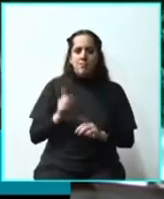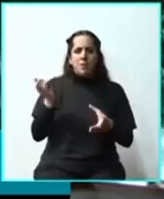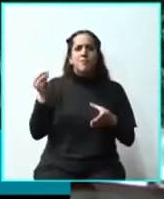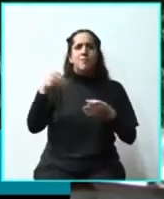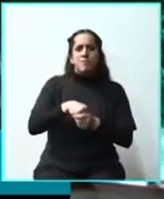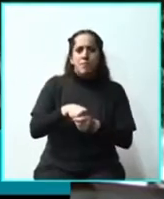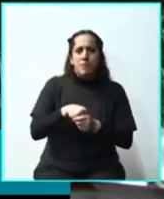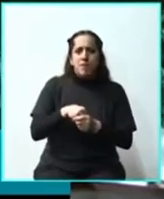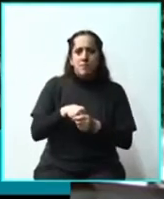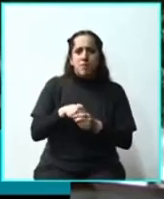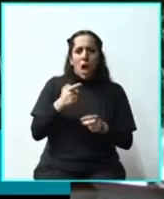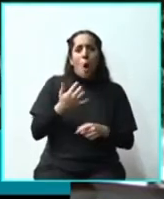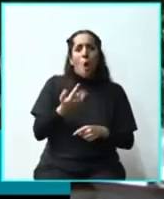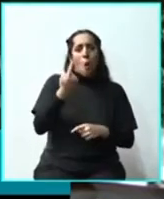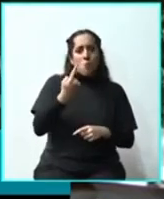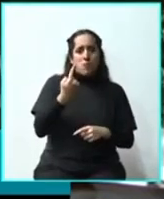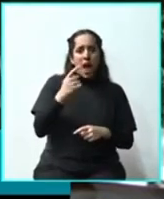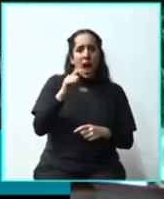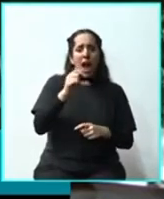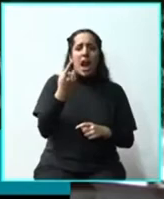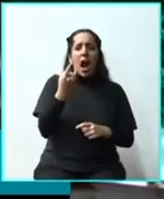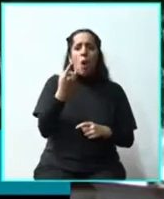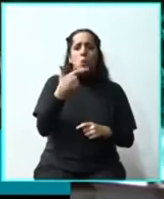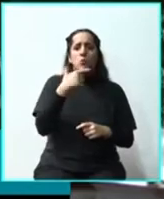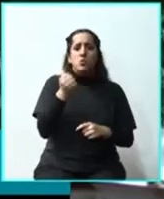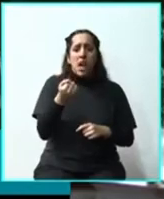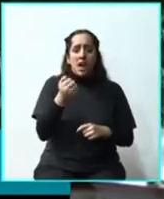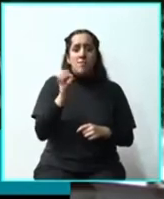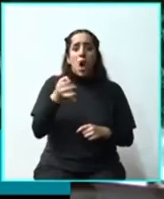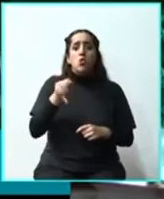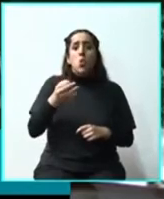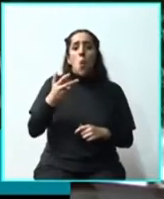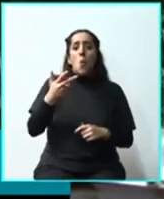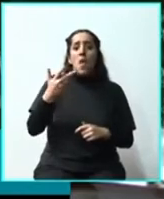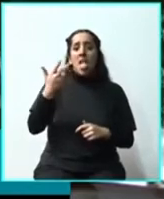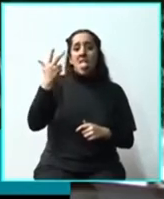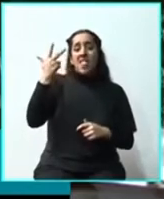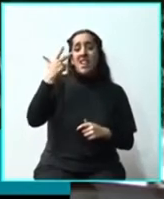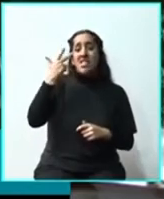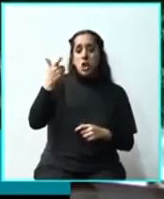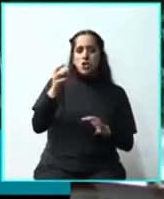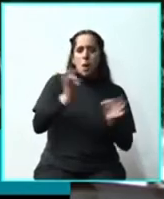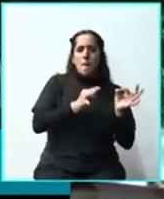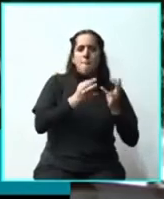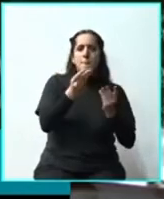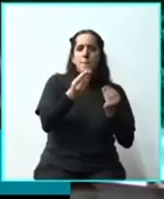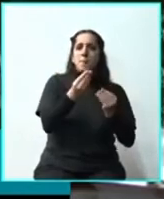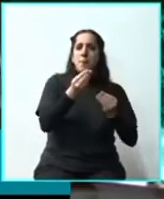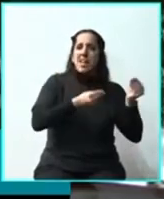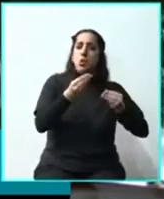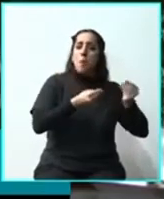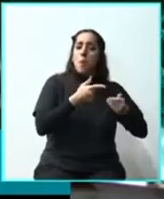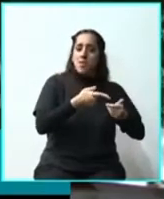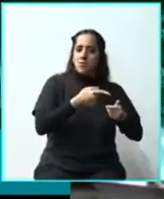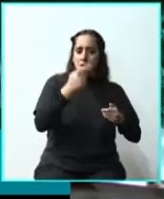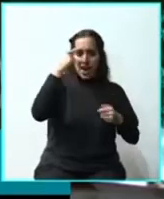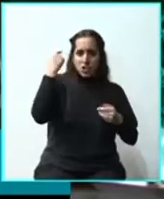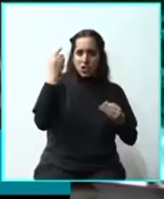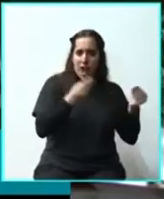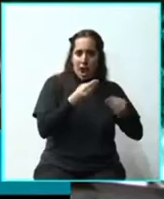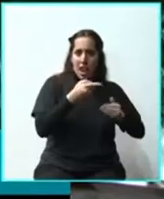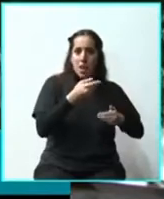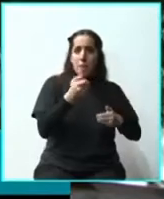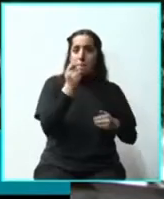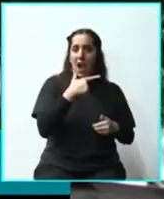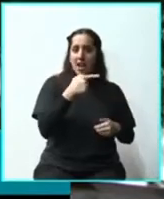Intervengo en una de las causas. Octubre del 18 se trataba el presupuesto nacional, un presupuesto de ajuste del gobierno de